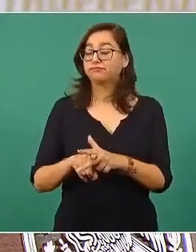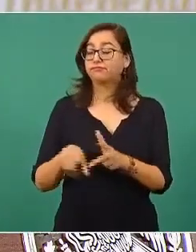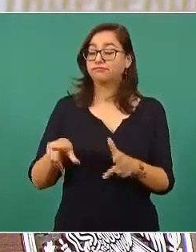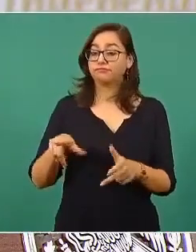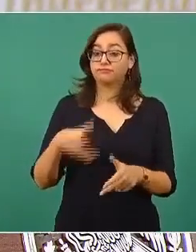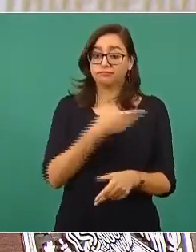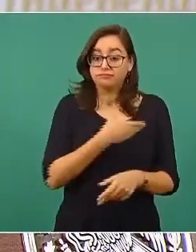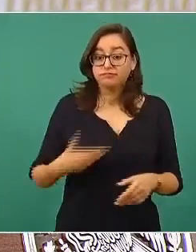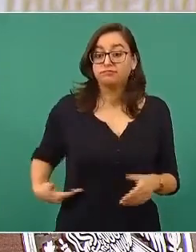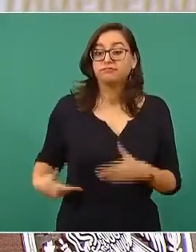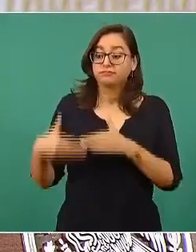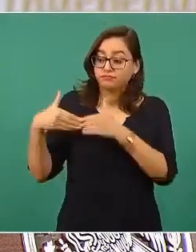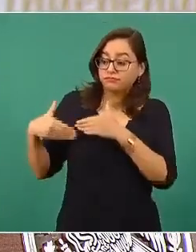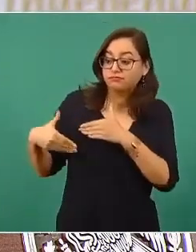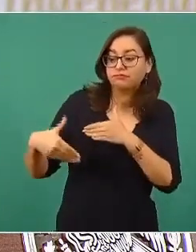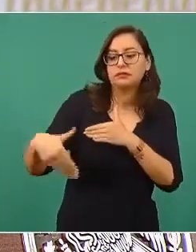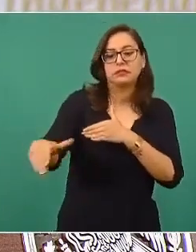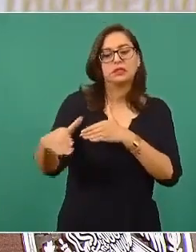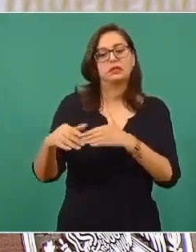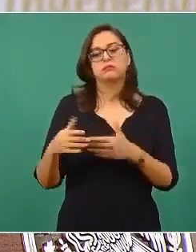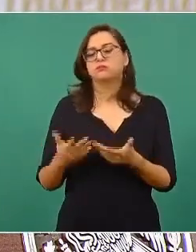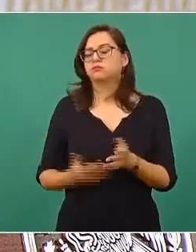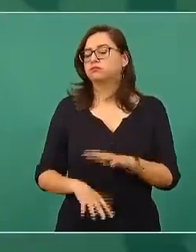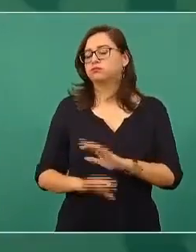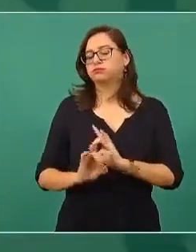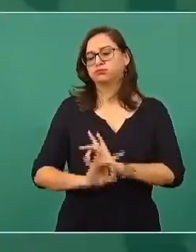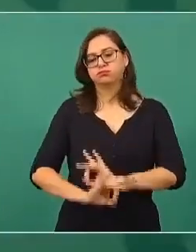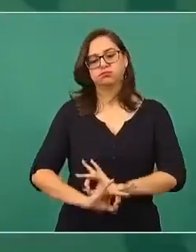empieza a enfrentar